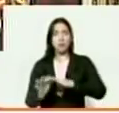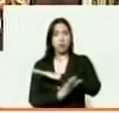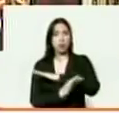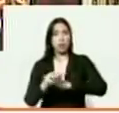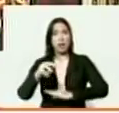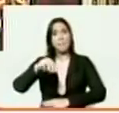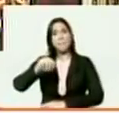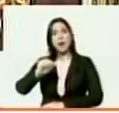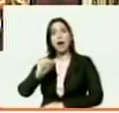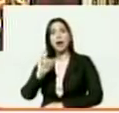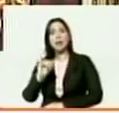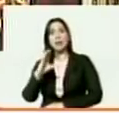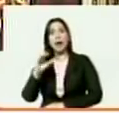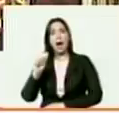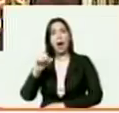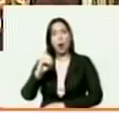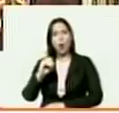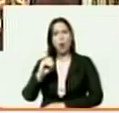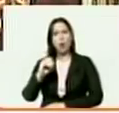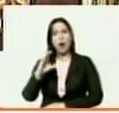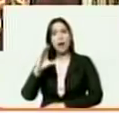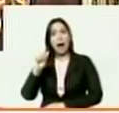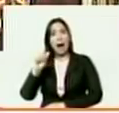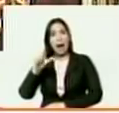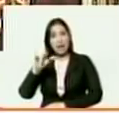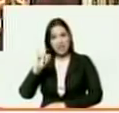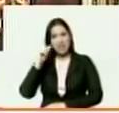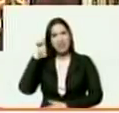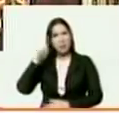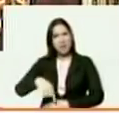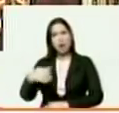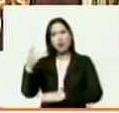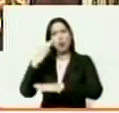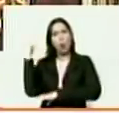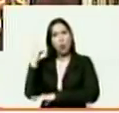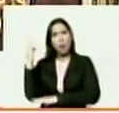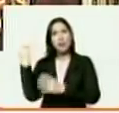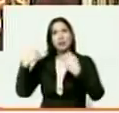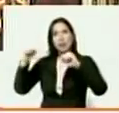Cali, grupos. En Colombia se entrenan grupos